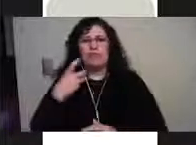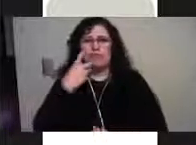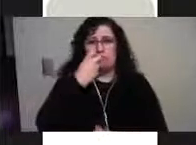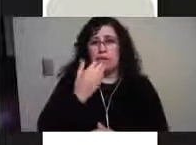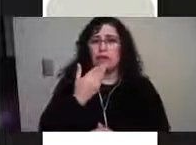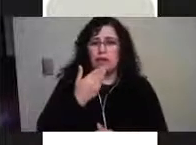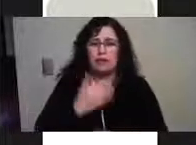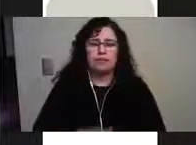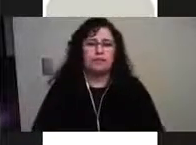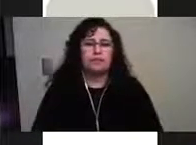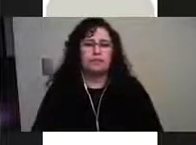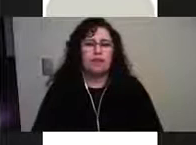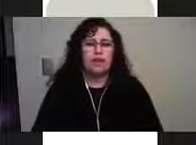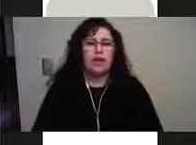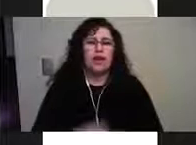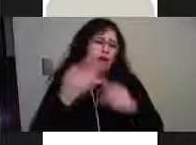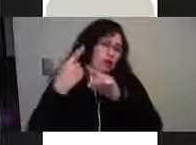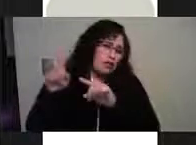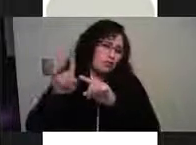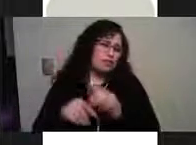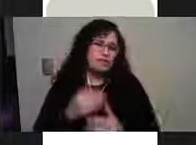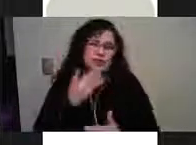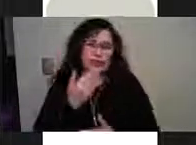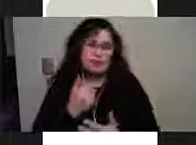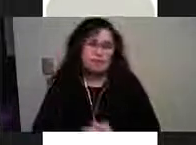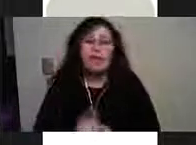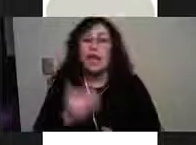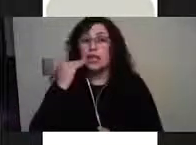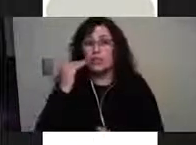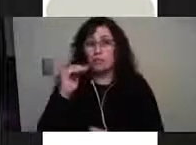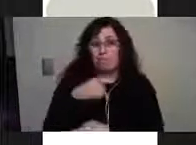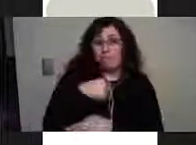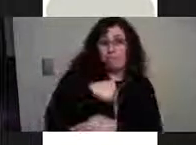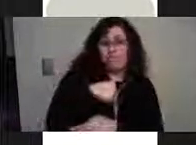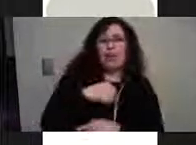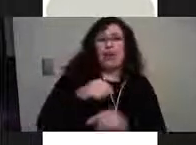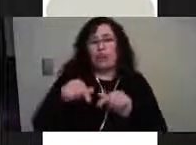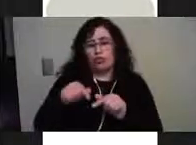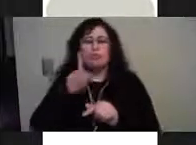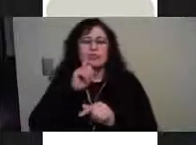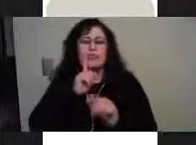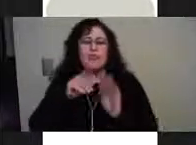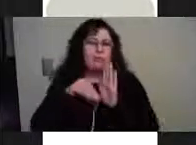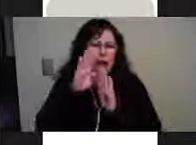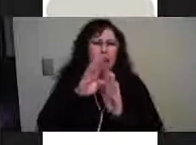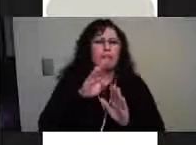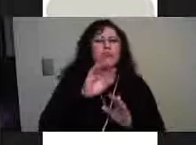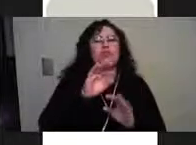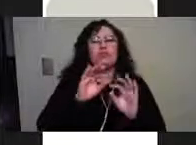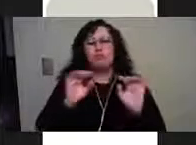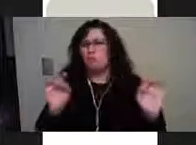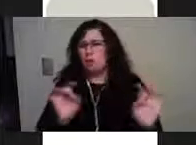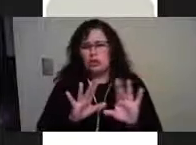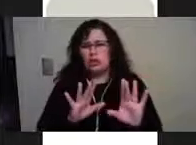Y por supuesto, los niños espásticos sobre todo tienen mucha más probabilidad de deformidades